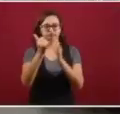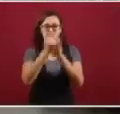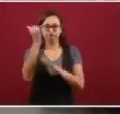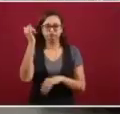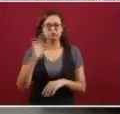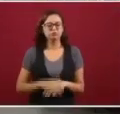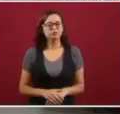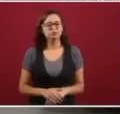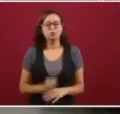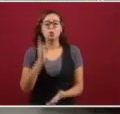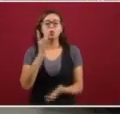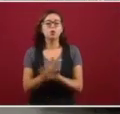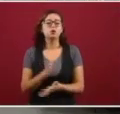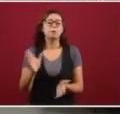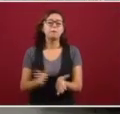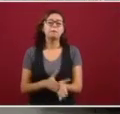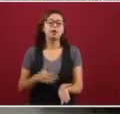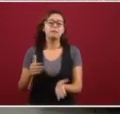pura formalidad,